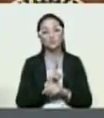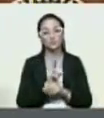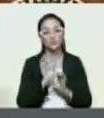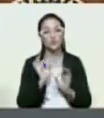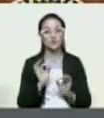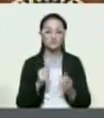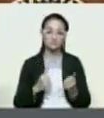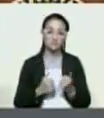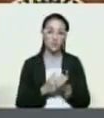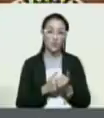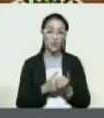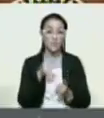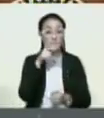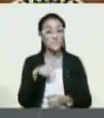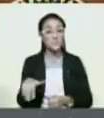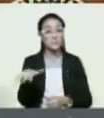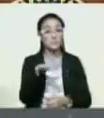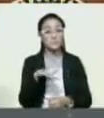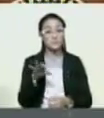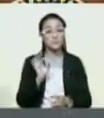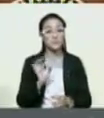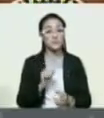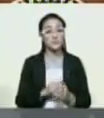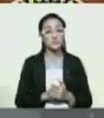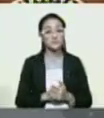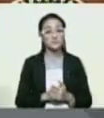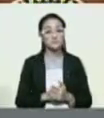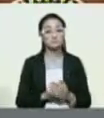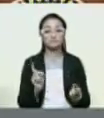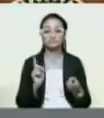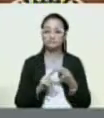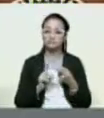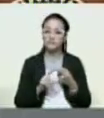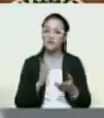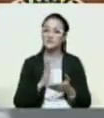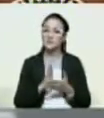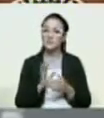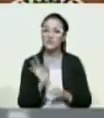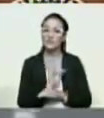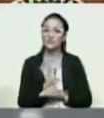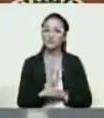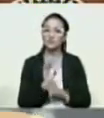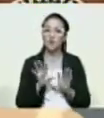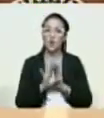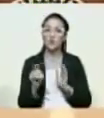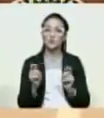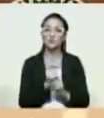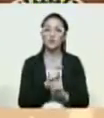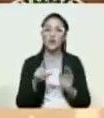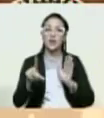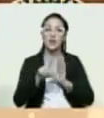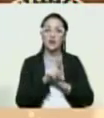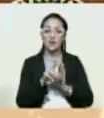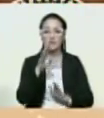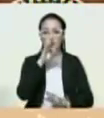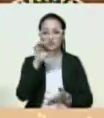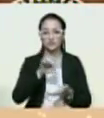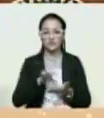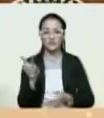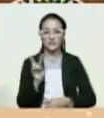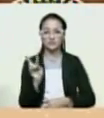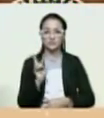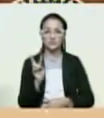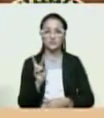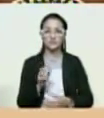el beneficio del país actuando siempre en concordancia con las funciones constitucionales y legales del banco central de venezuela